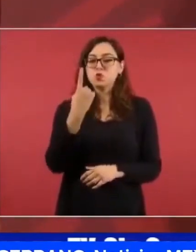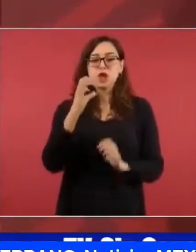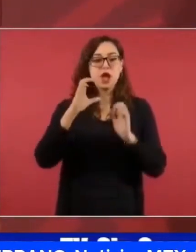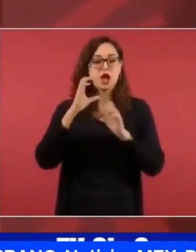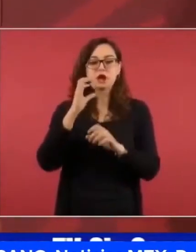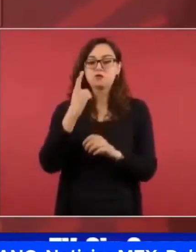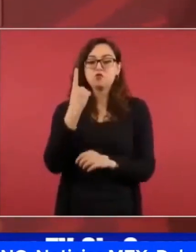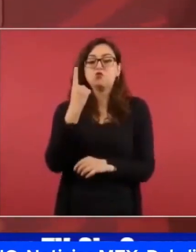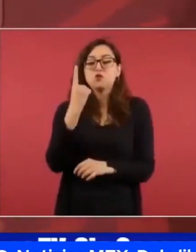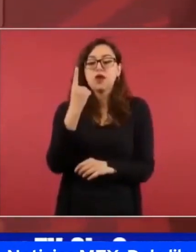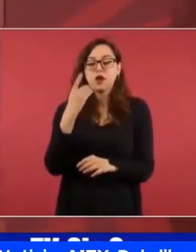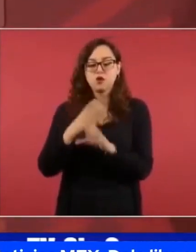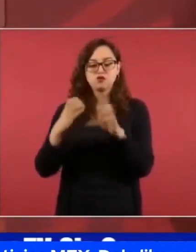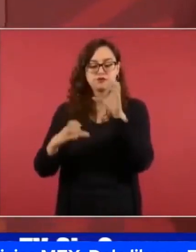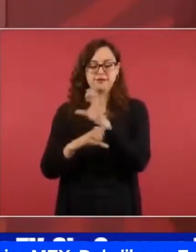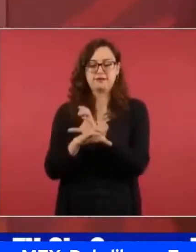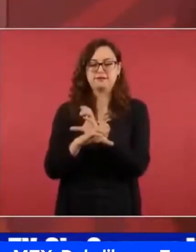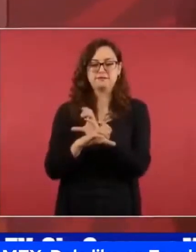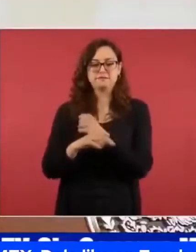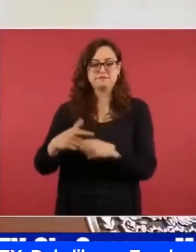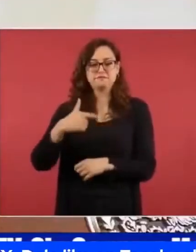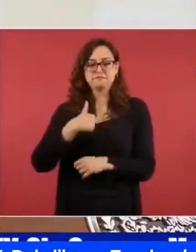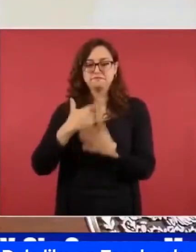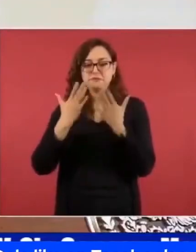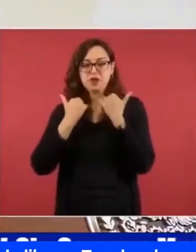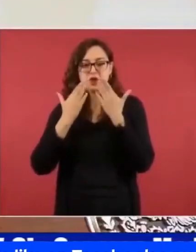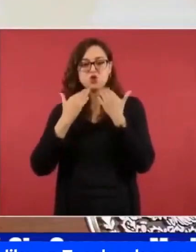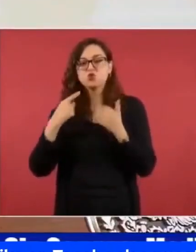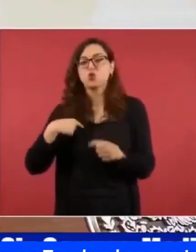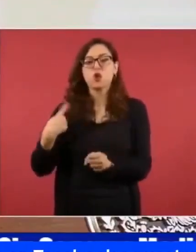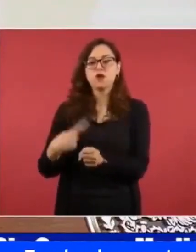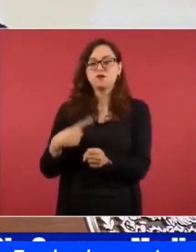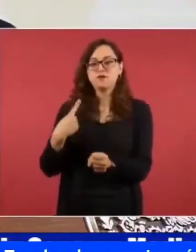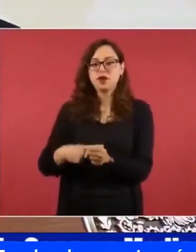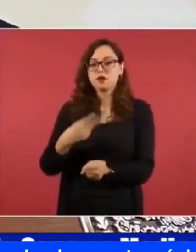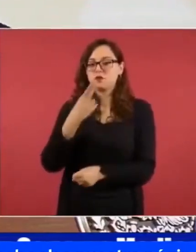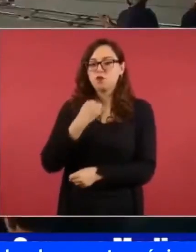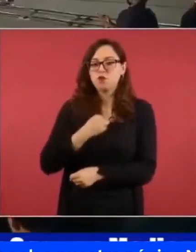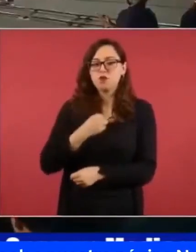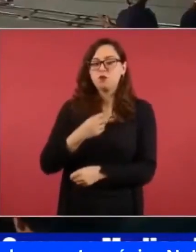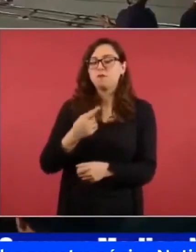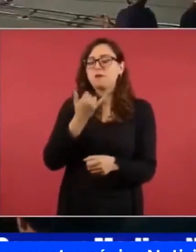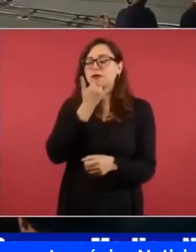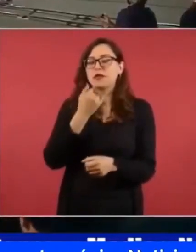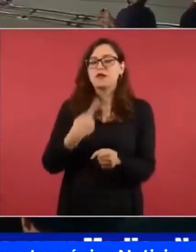lo del alcohol, pero lo demás sí.